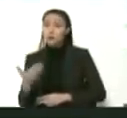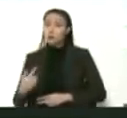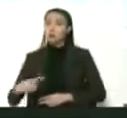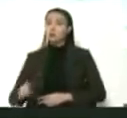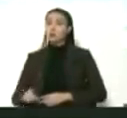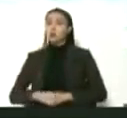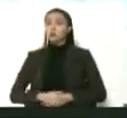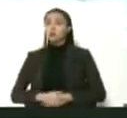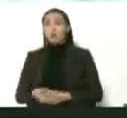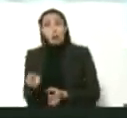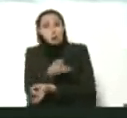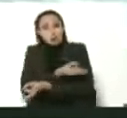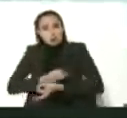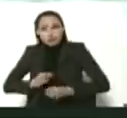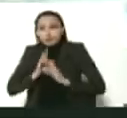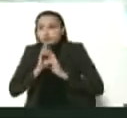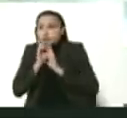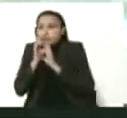correctas,